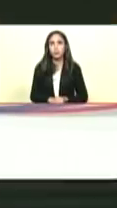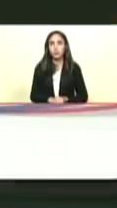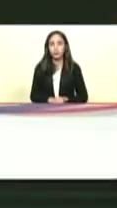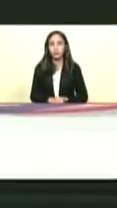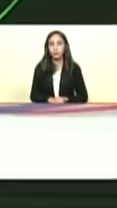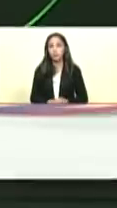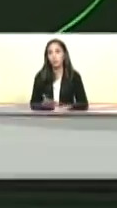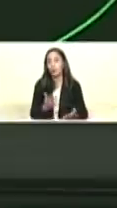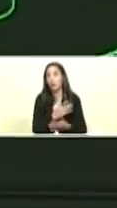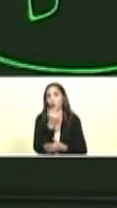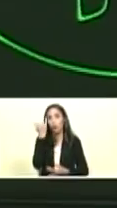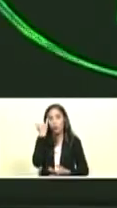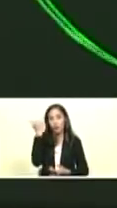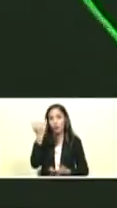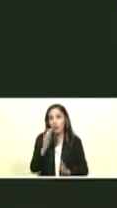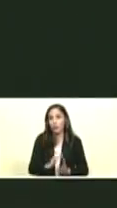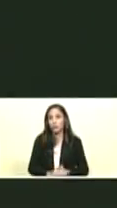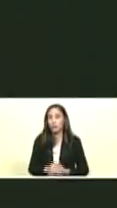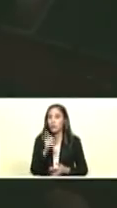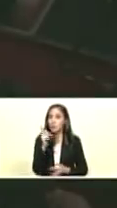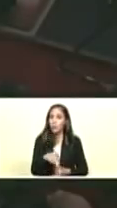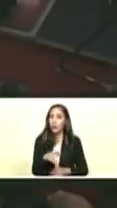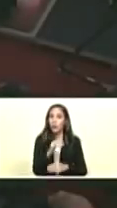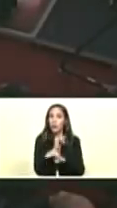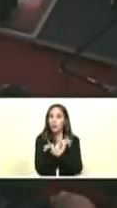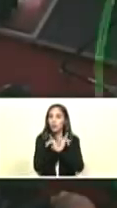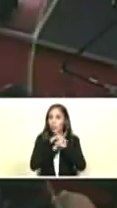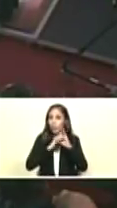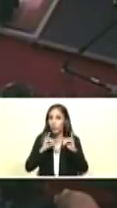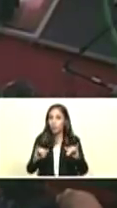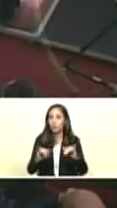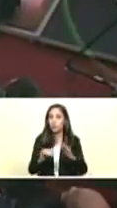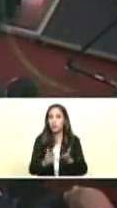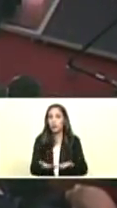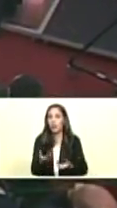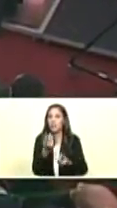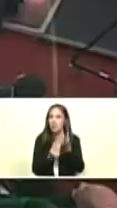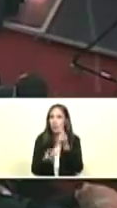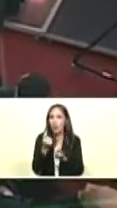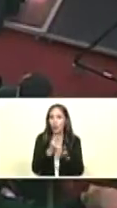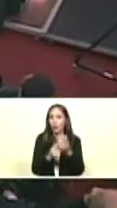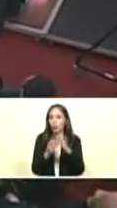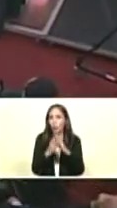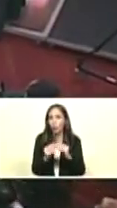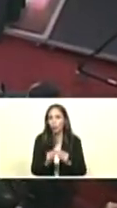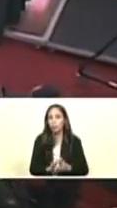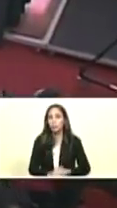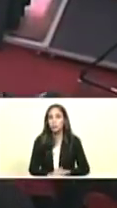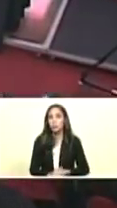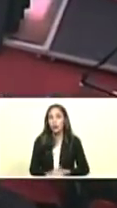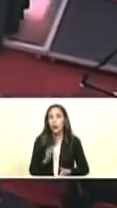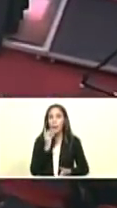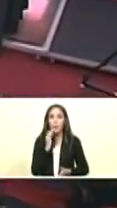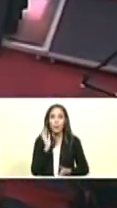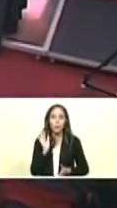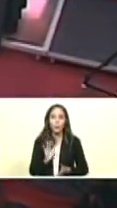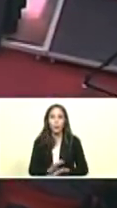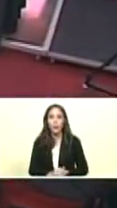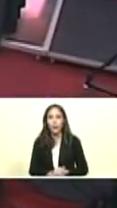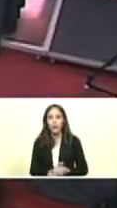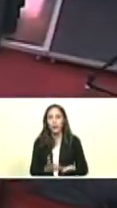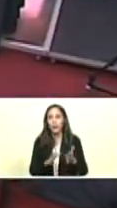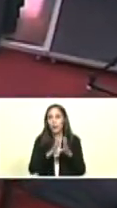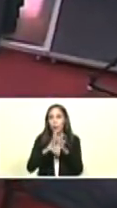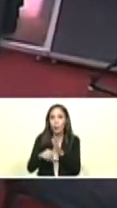independencia y soberanía económica y nos va a permitir luchar contra la avaricia de las potencias extranjeras que tratan de asfixiar